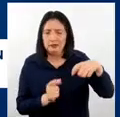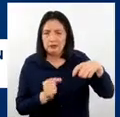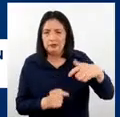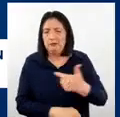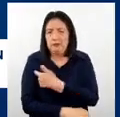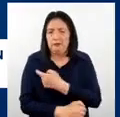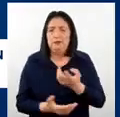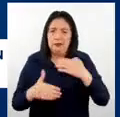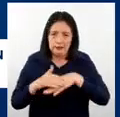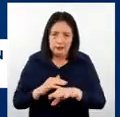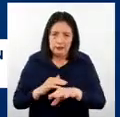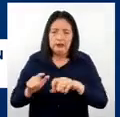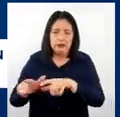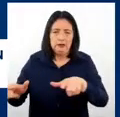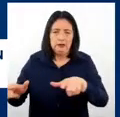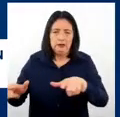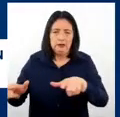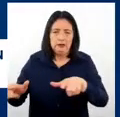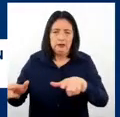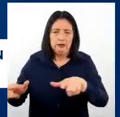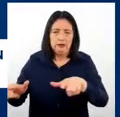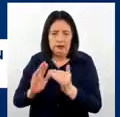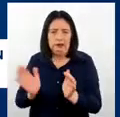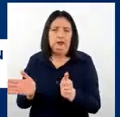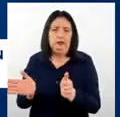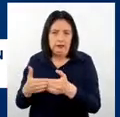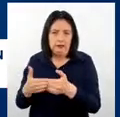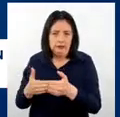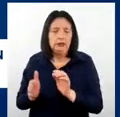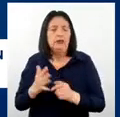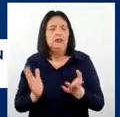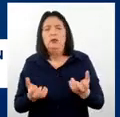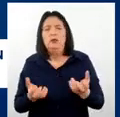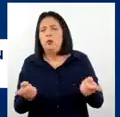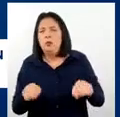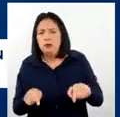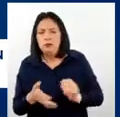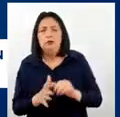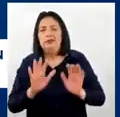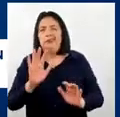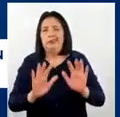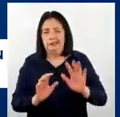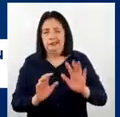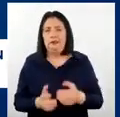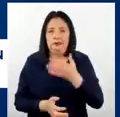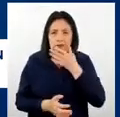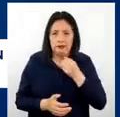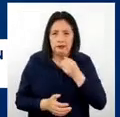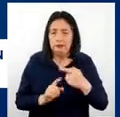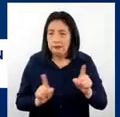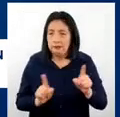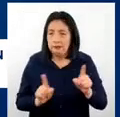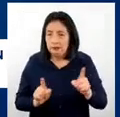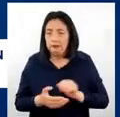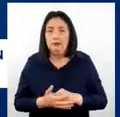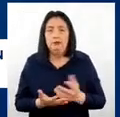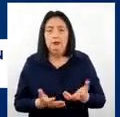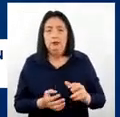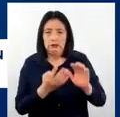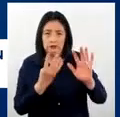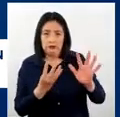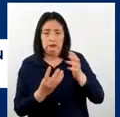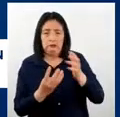espacios cerrados. Esa primera disposición estaba prevista para el 15 de diciembre. Sin embargo, el día 9 de